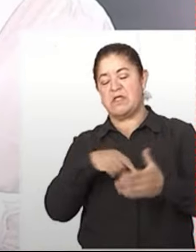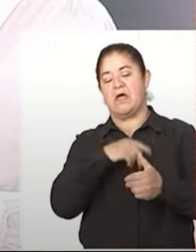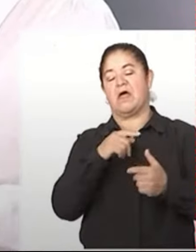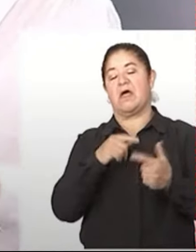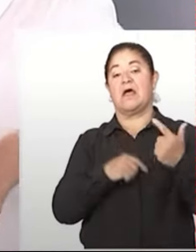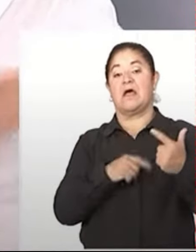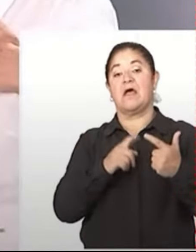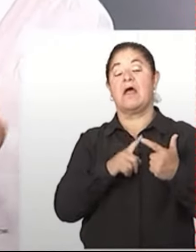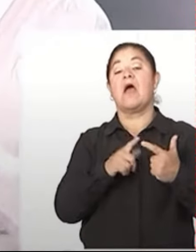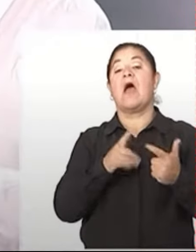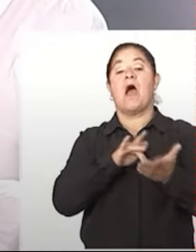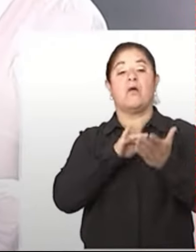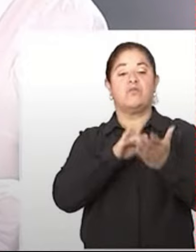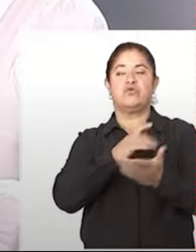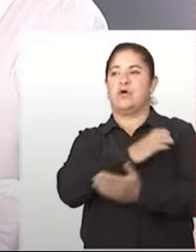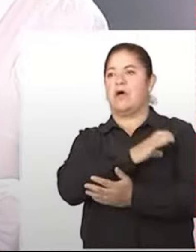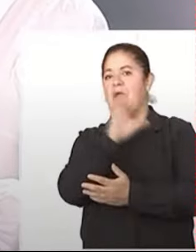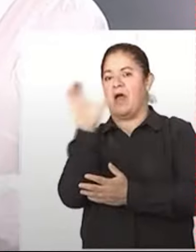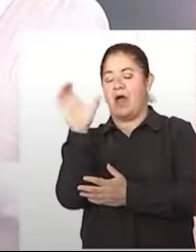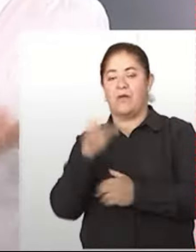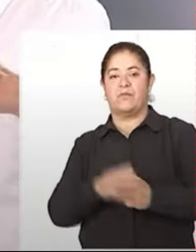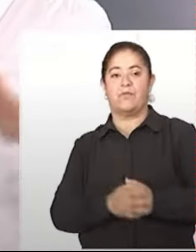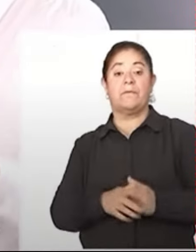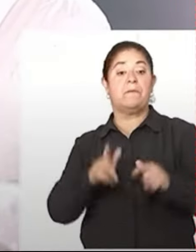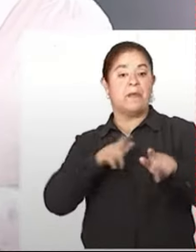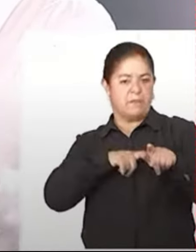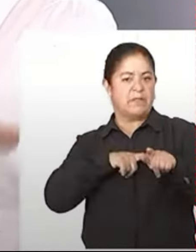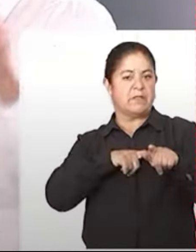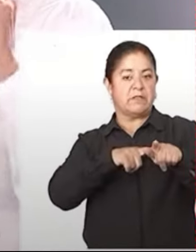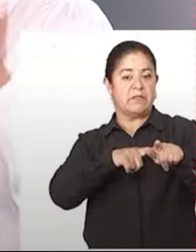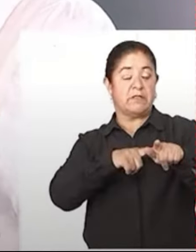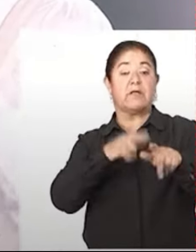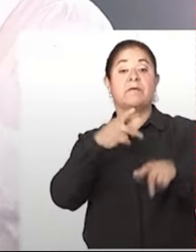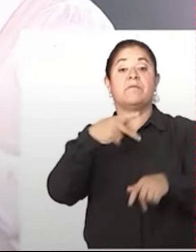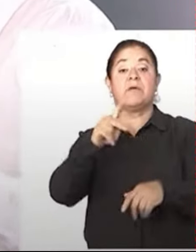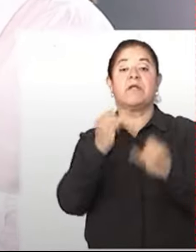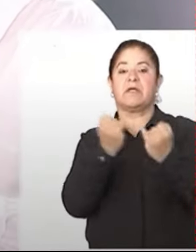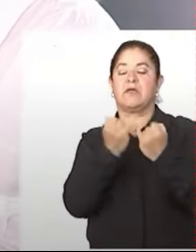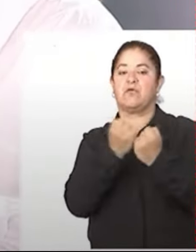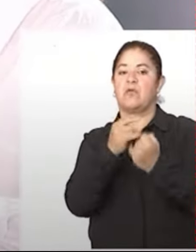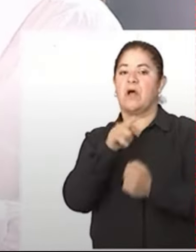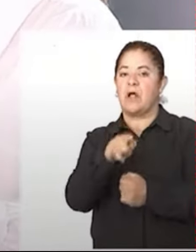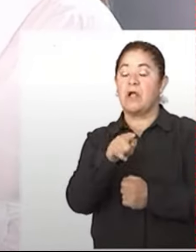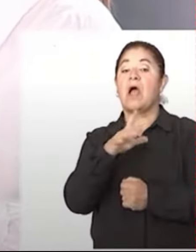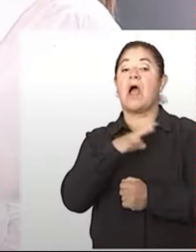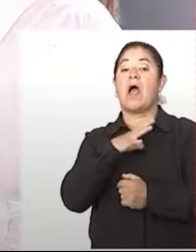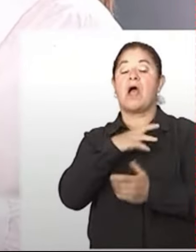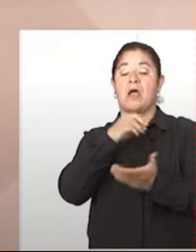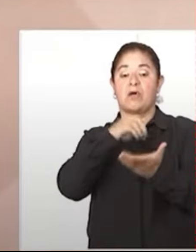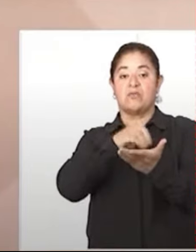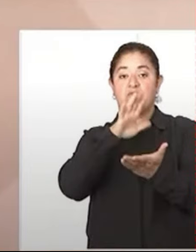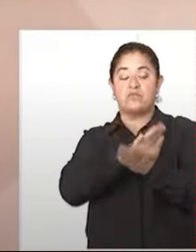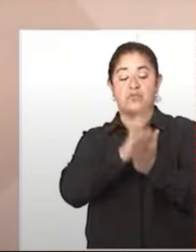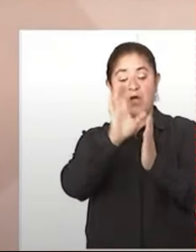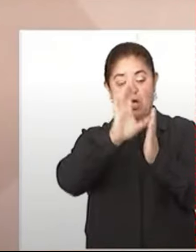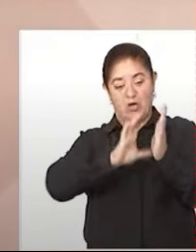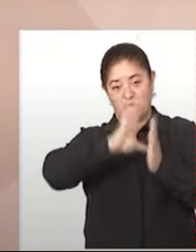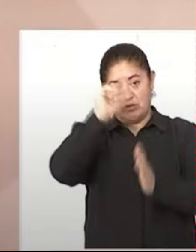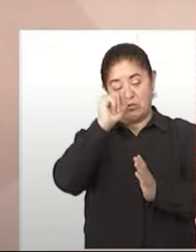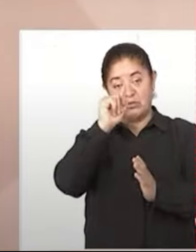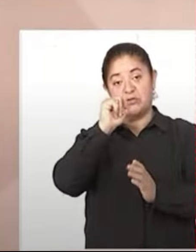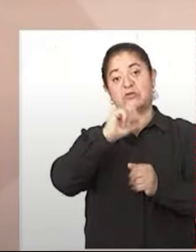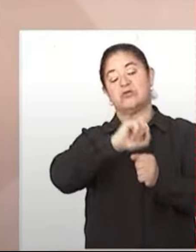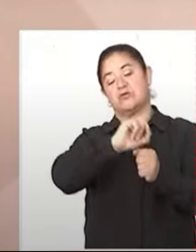no sólo va a tener continuidad sino que además lo vamos a dejar en la constitución de la república